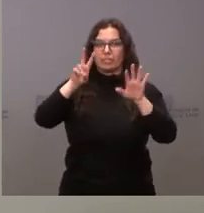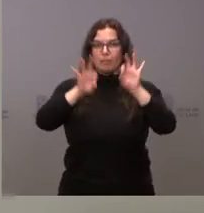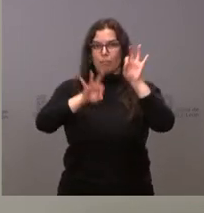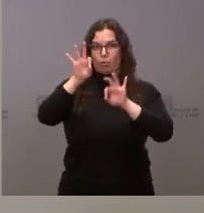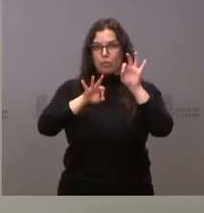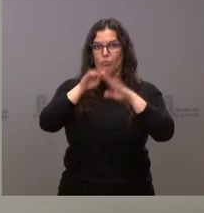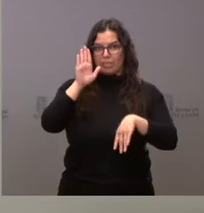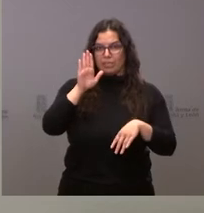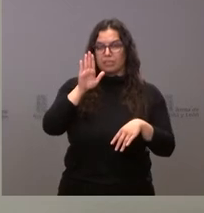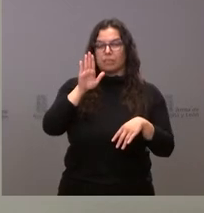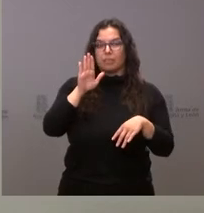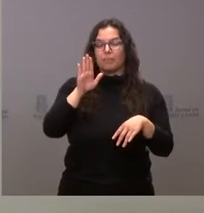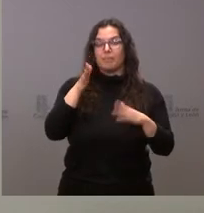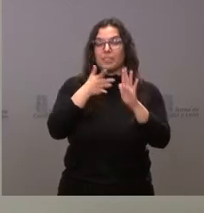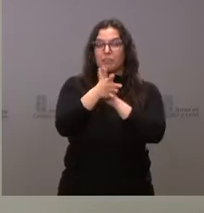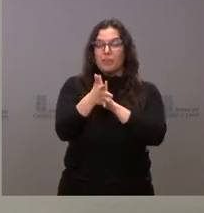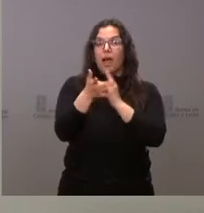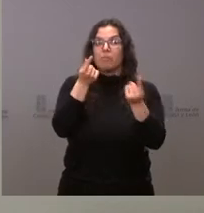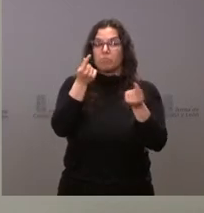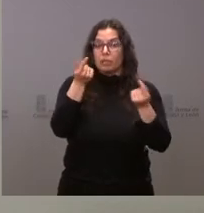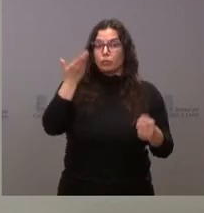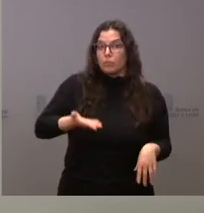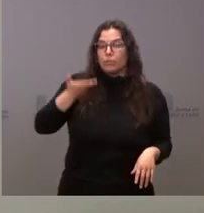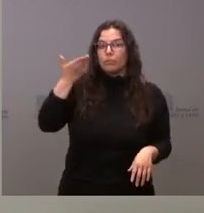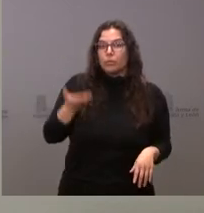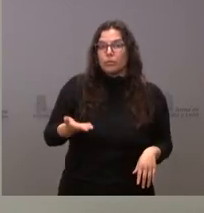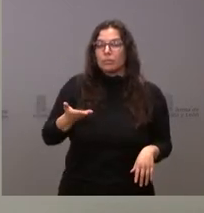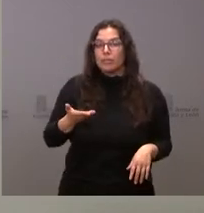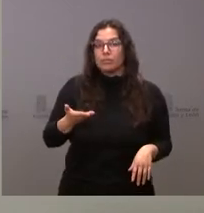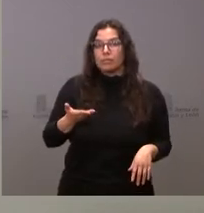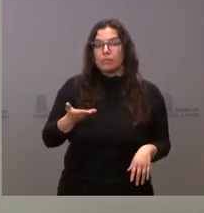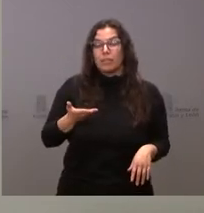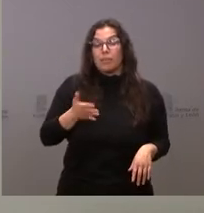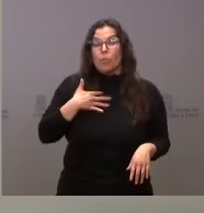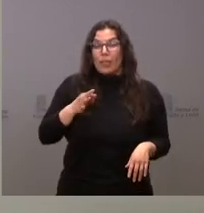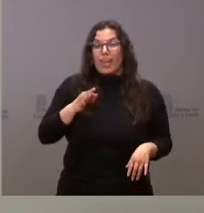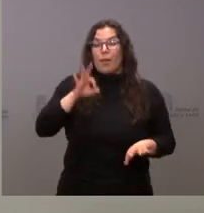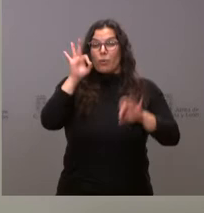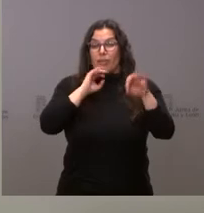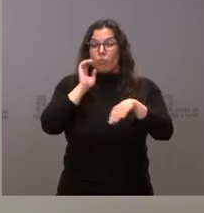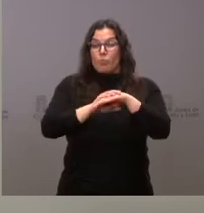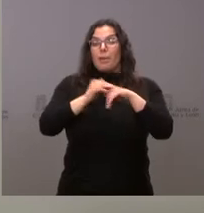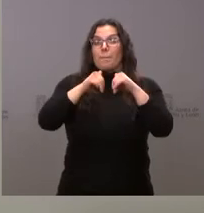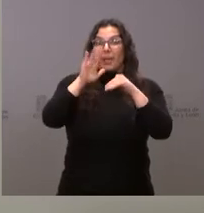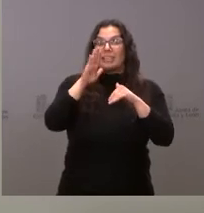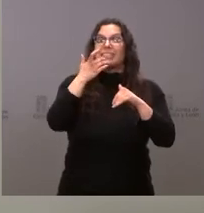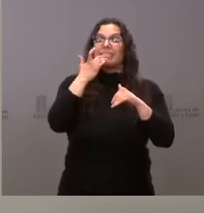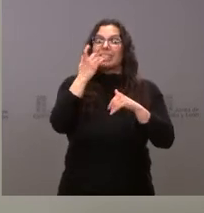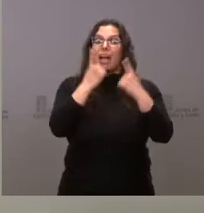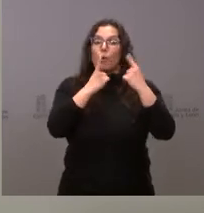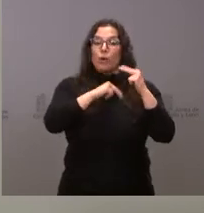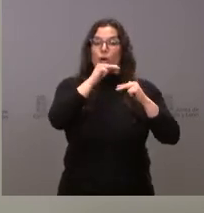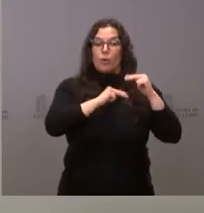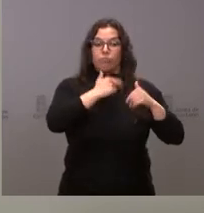y siendo un dato muy relevante hubiera sido aún mayor si algunas de las obras que estaban en marcha